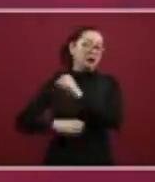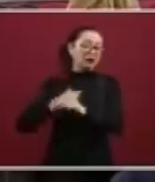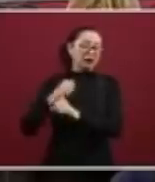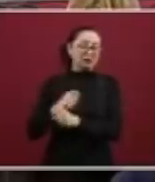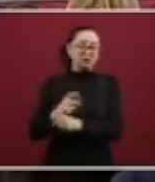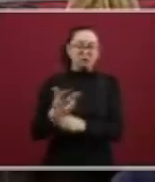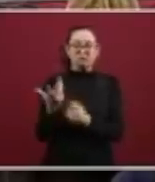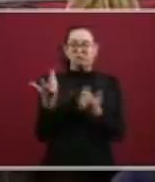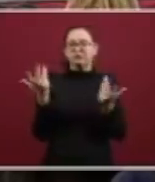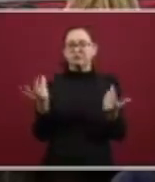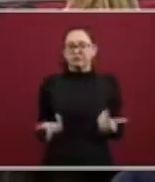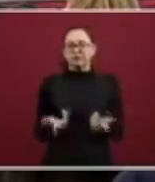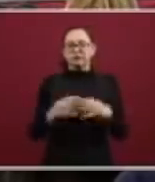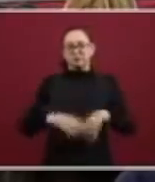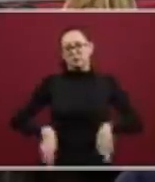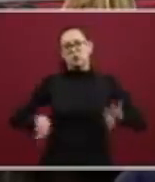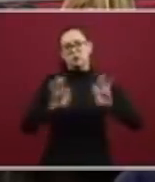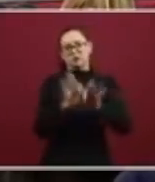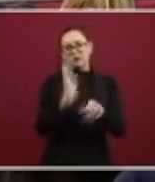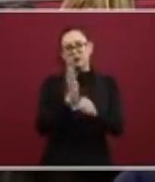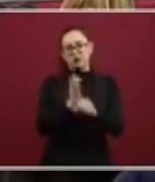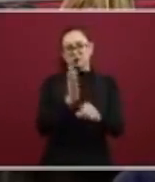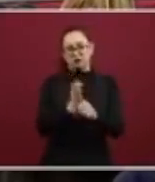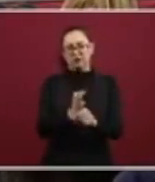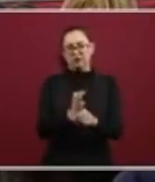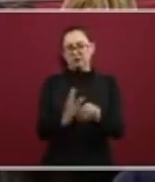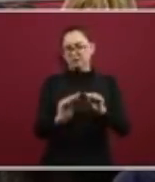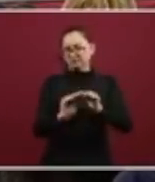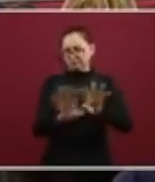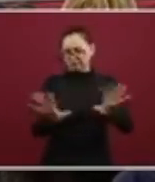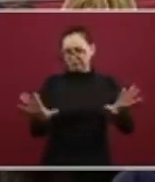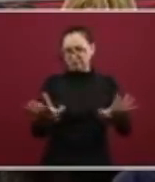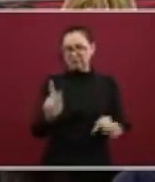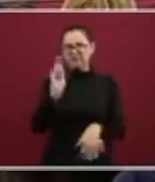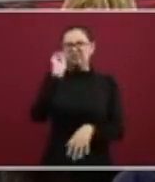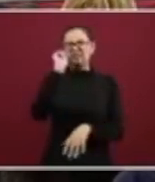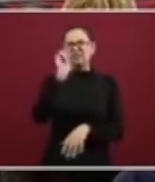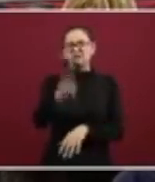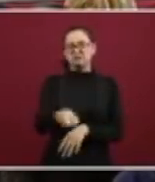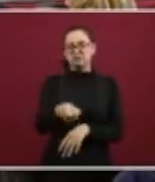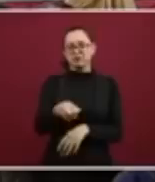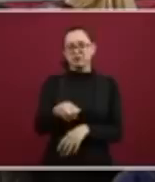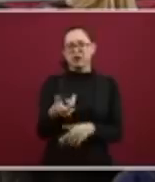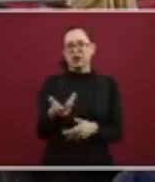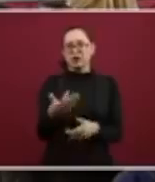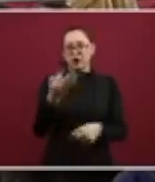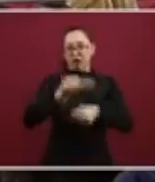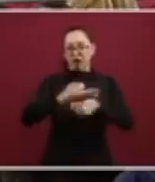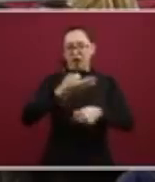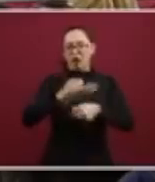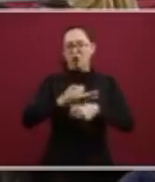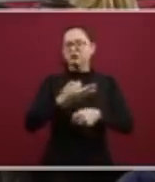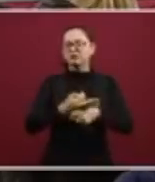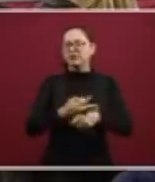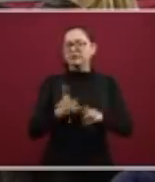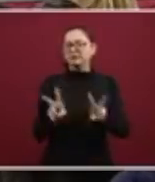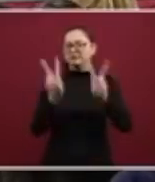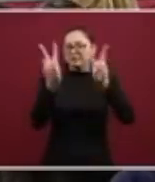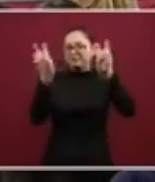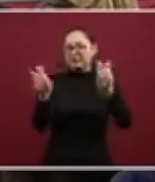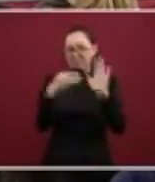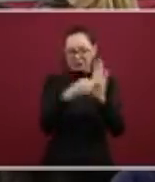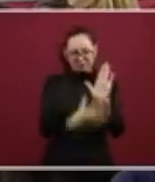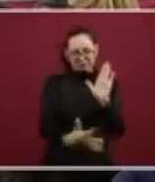Por eso es muy importante, en primer lugar, ubicar la definición del concepto de qué vamos a entender en estos registros que se